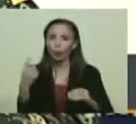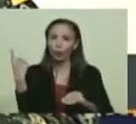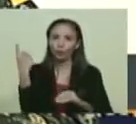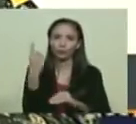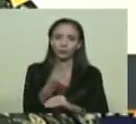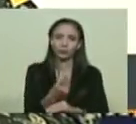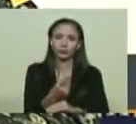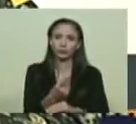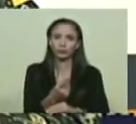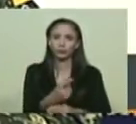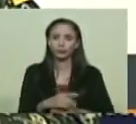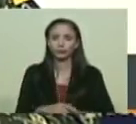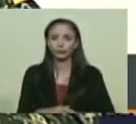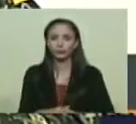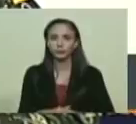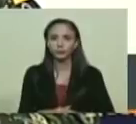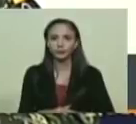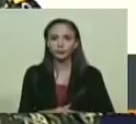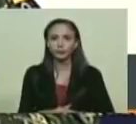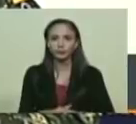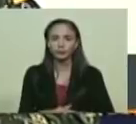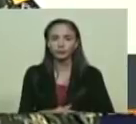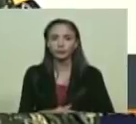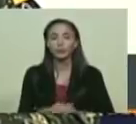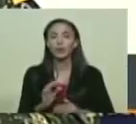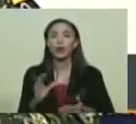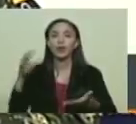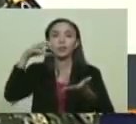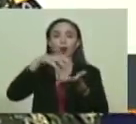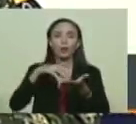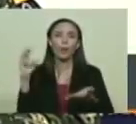dado que el Estado Miranda,